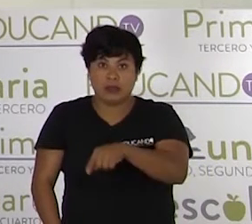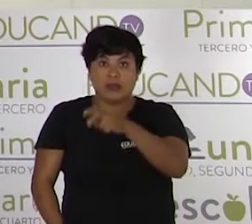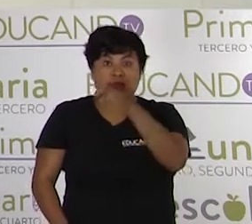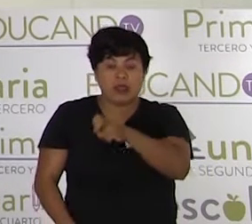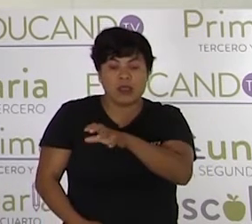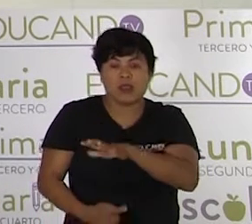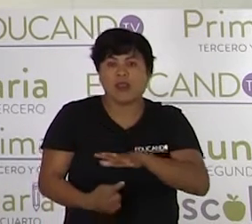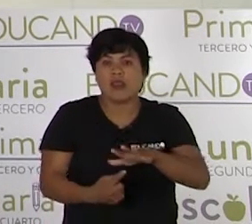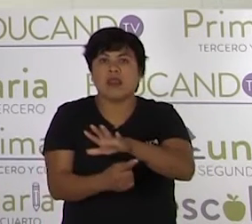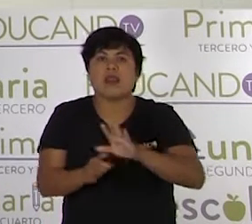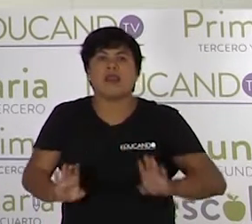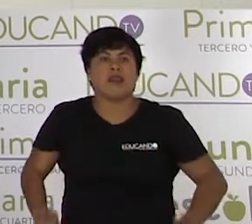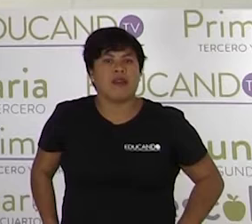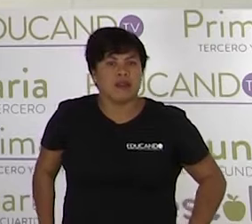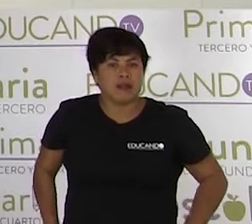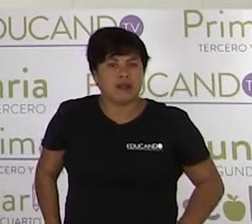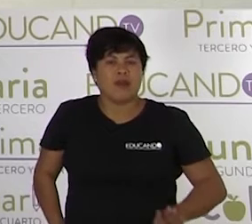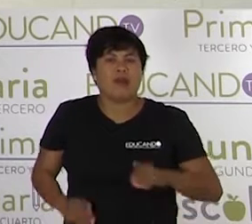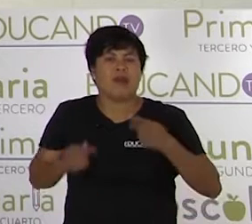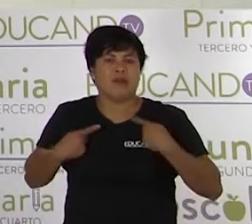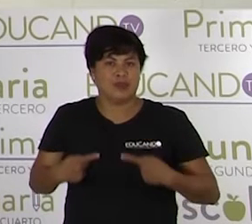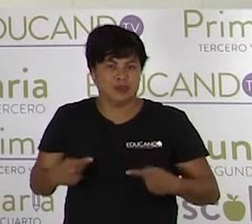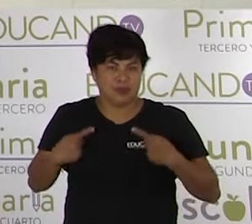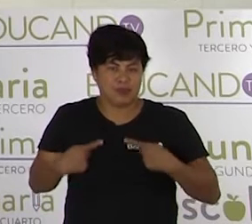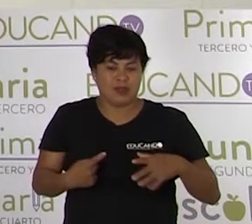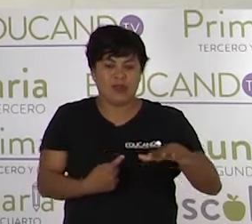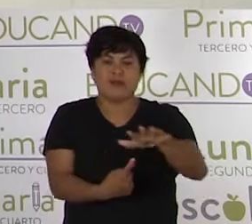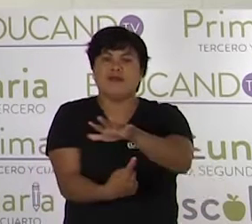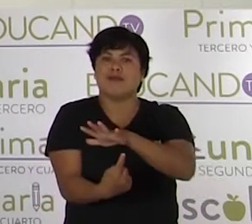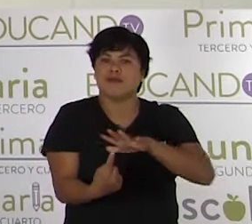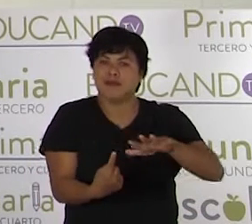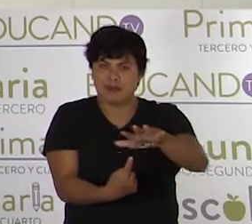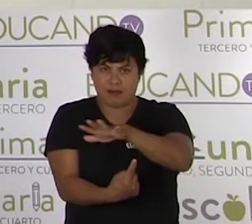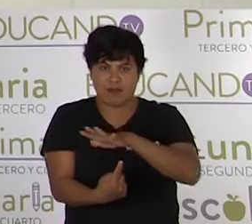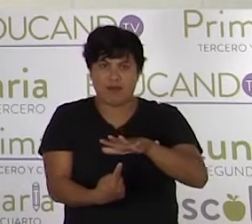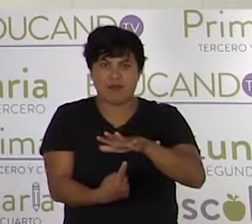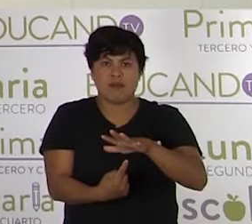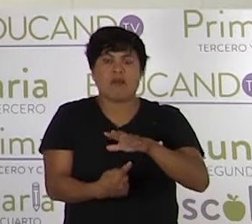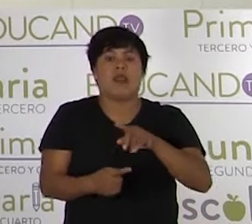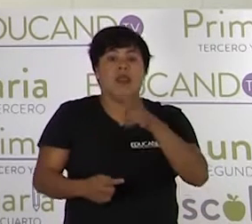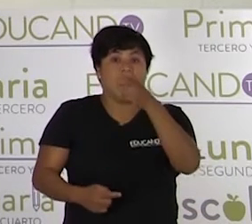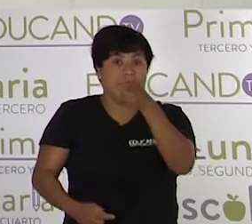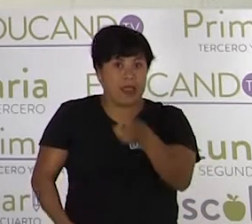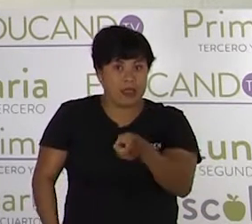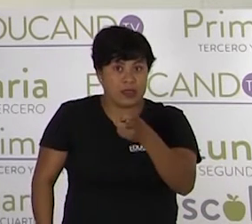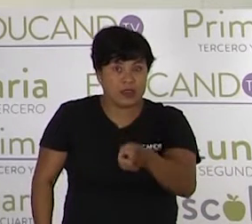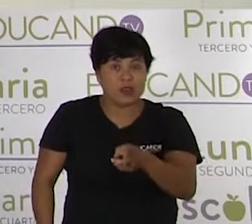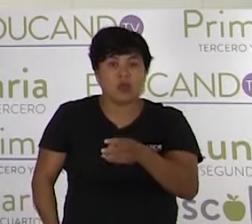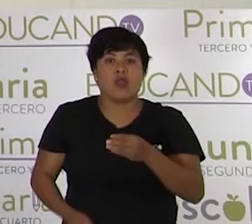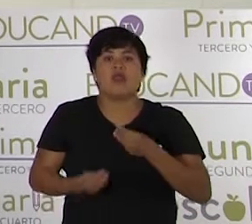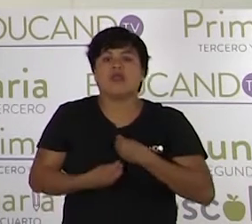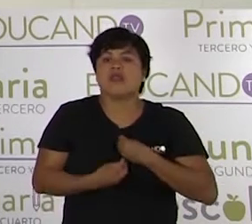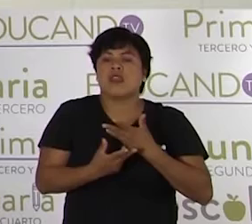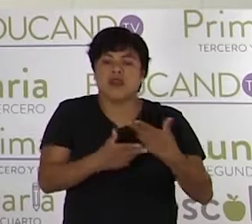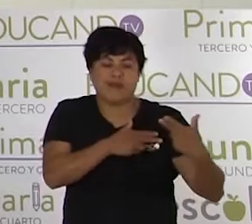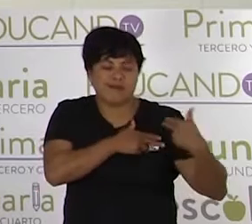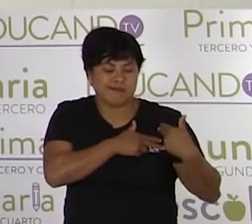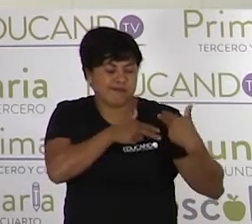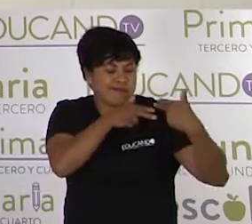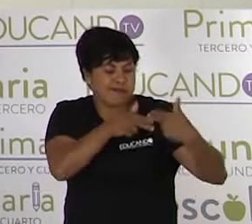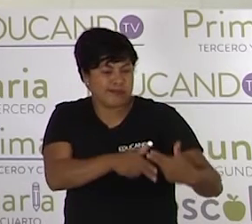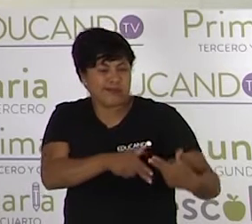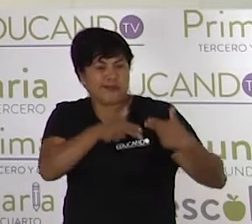de la tradición oral de la gente de esa zona. De esta manera, transmiten